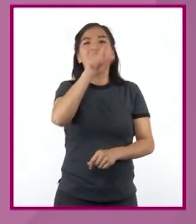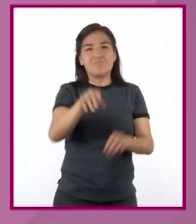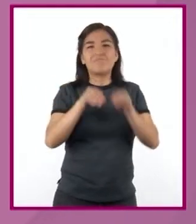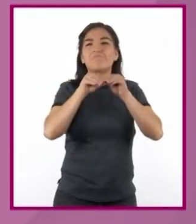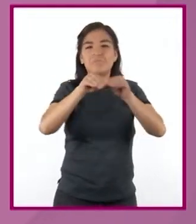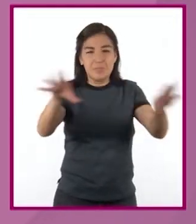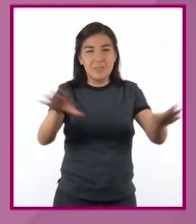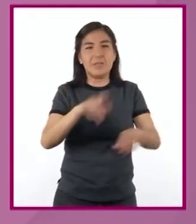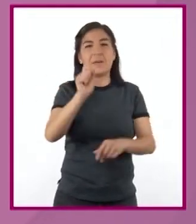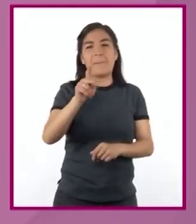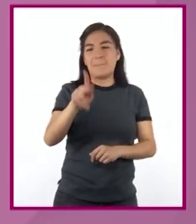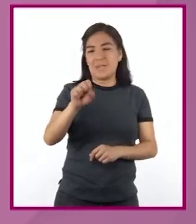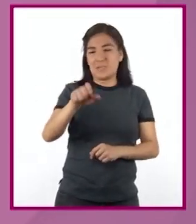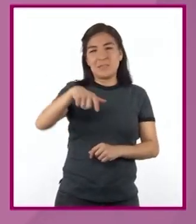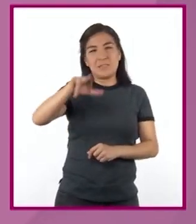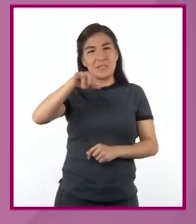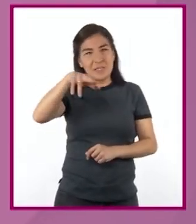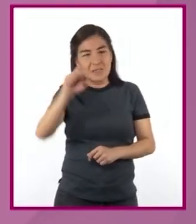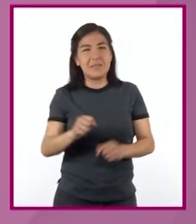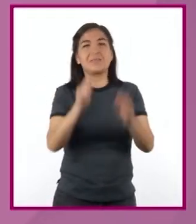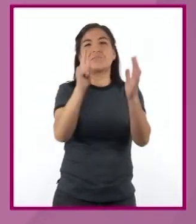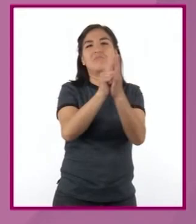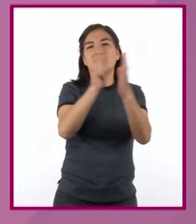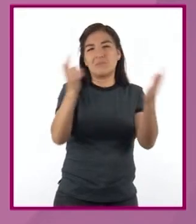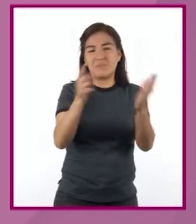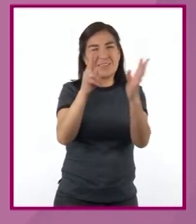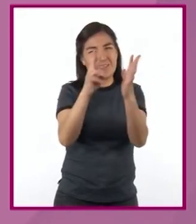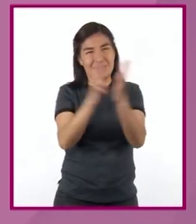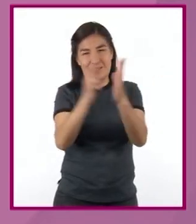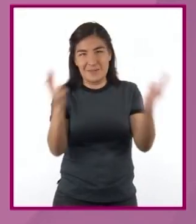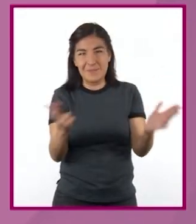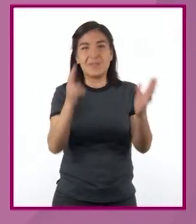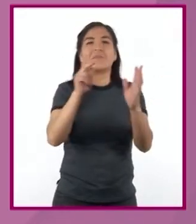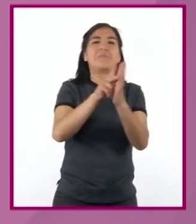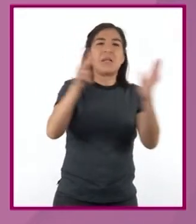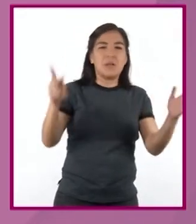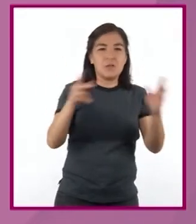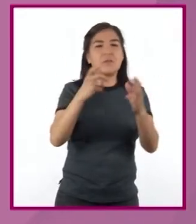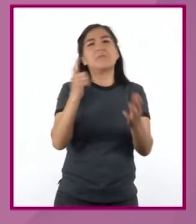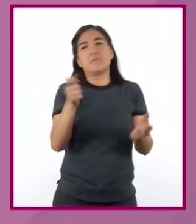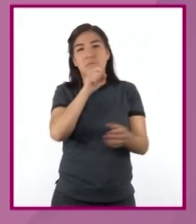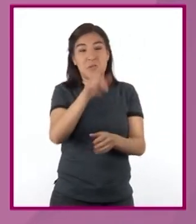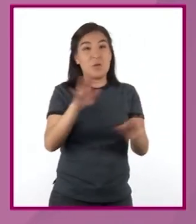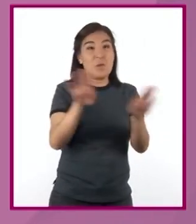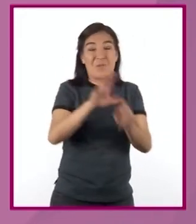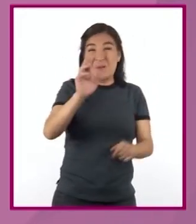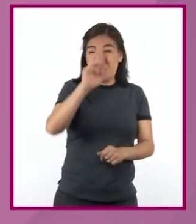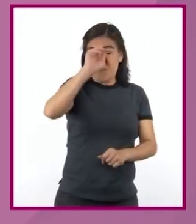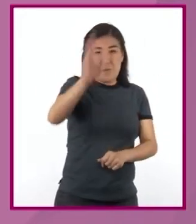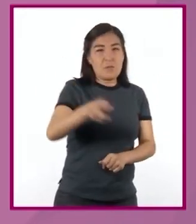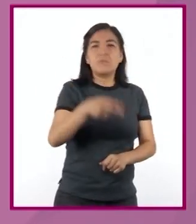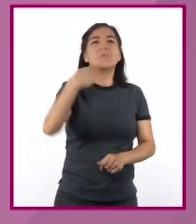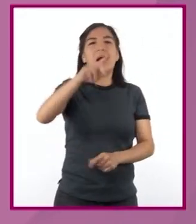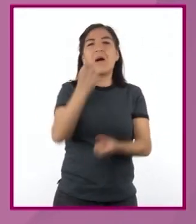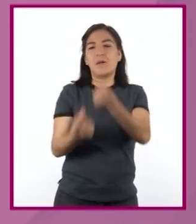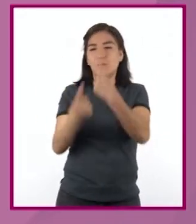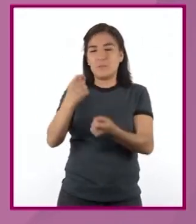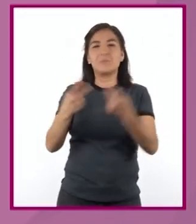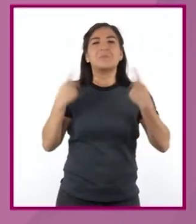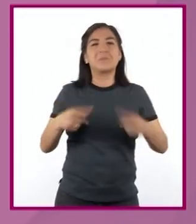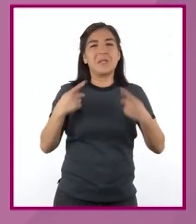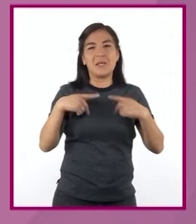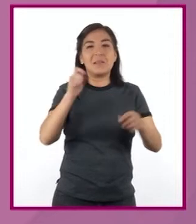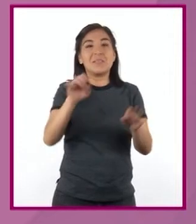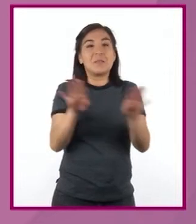divulgaban en pasquines, gacetas y libros que, pese a estar prohibidos, eran adquiridos y leídos